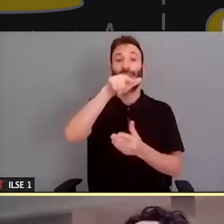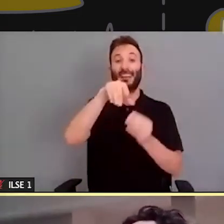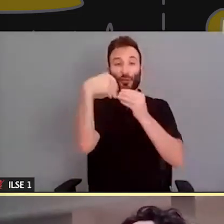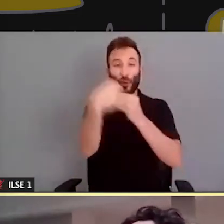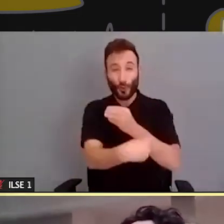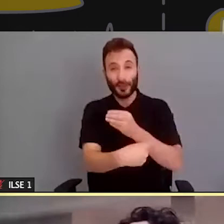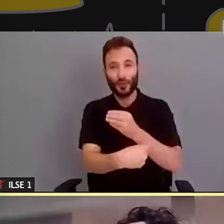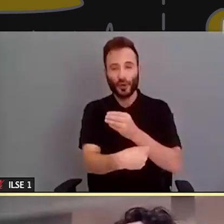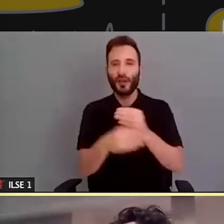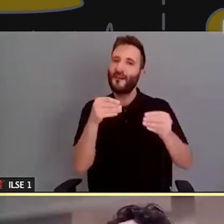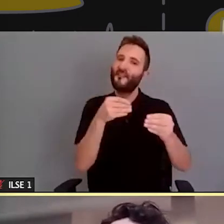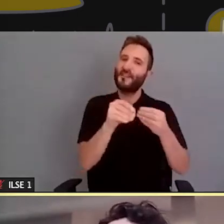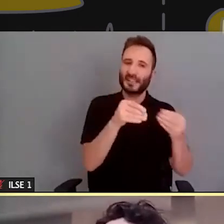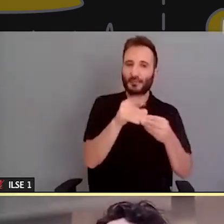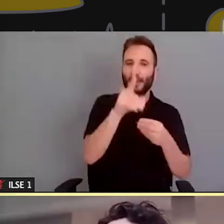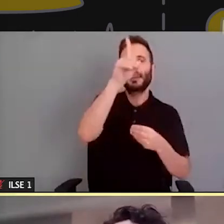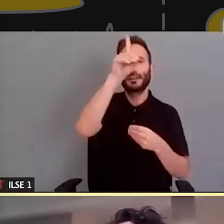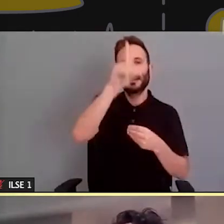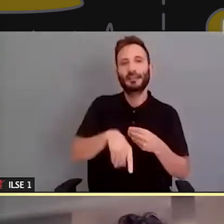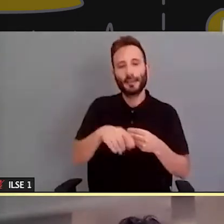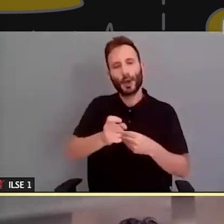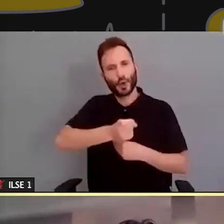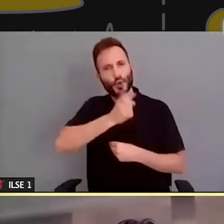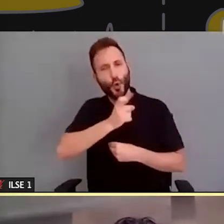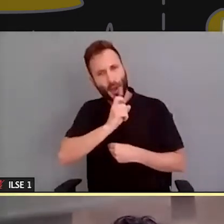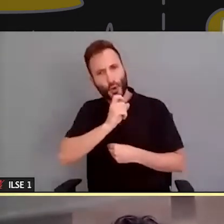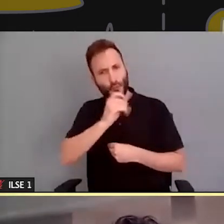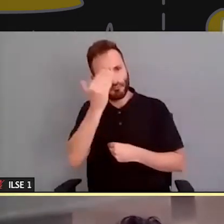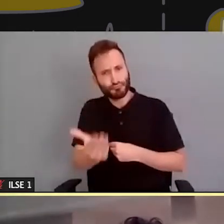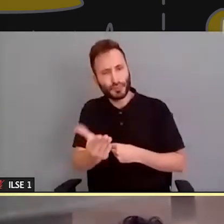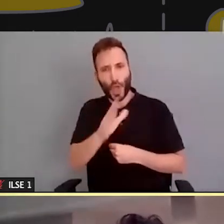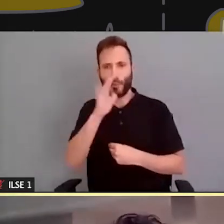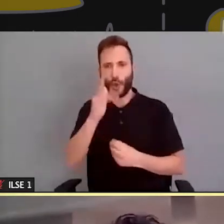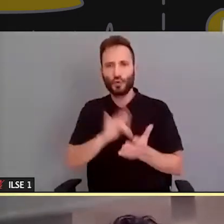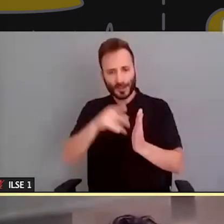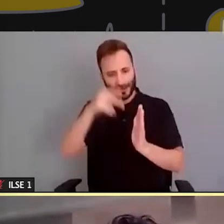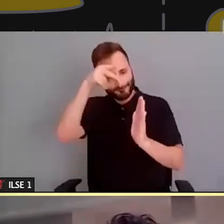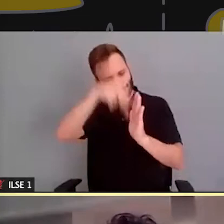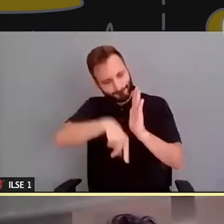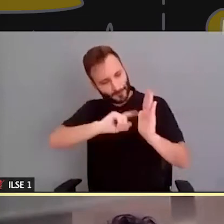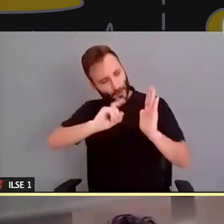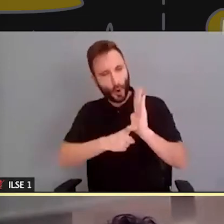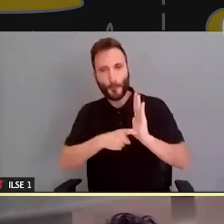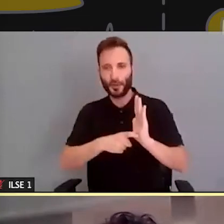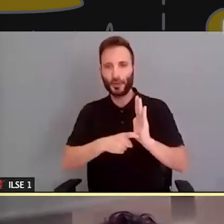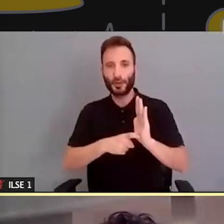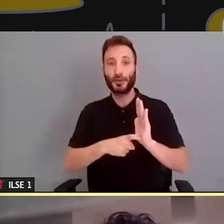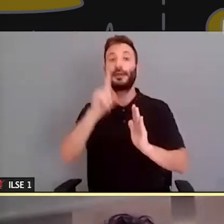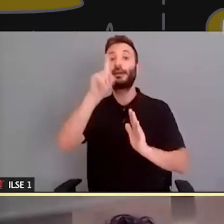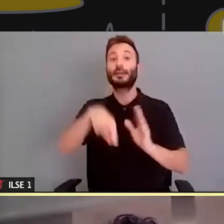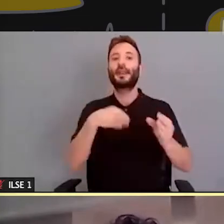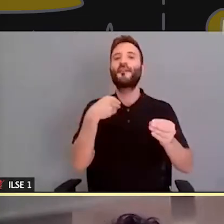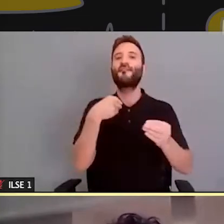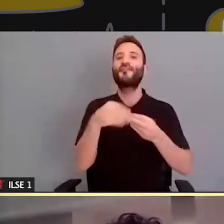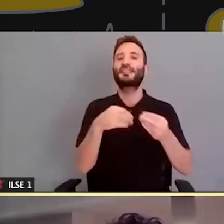es flexible, pero al mismo tiempo es complejo en el sentido de que es muy completo, ¿no? Y flexible también por